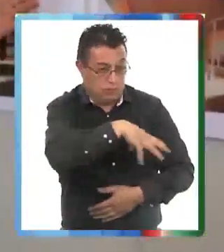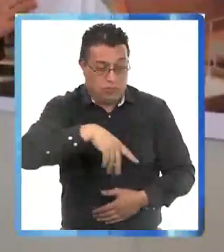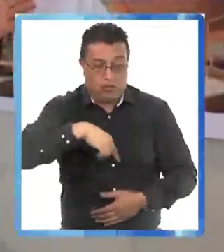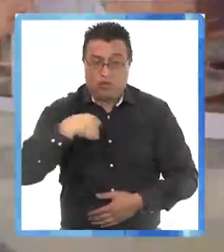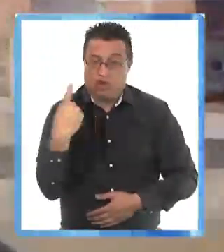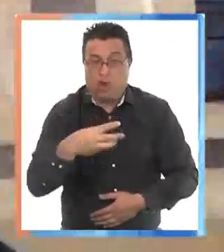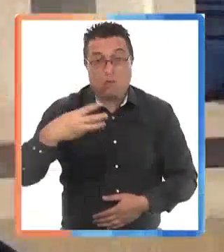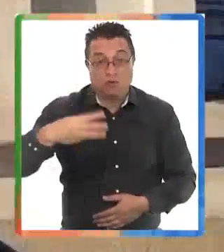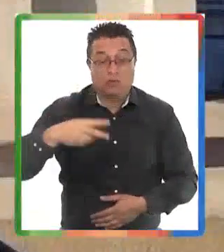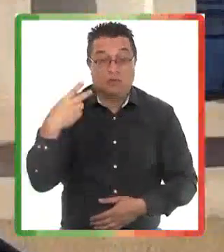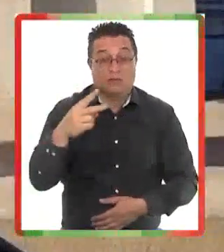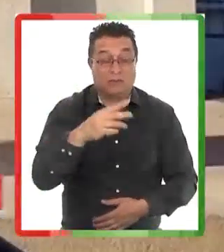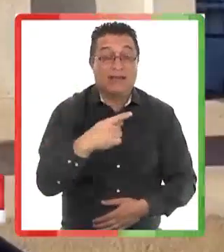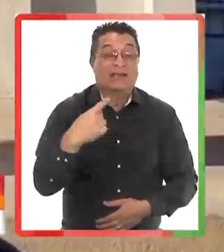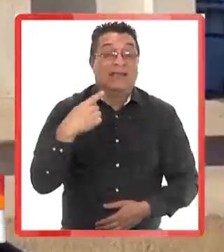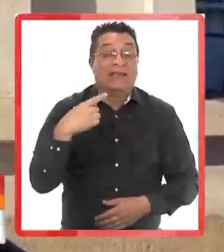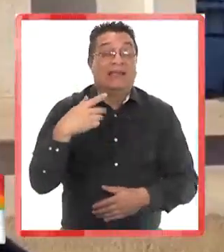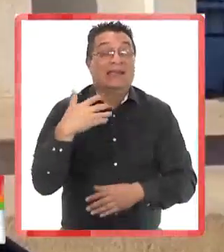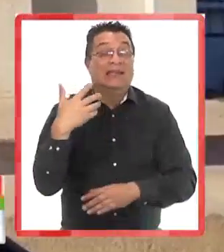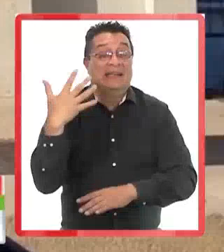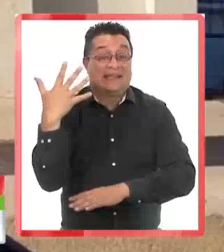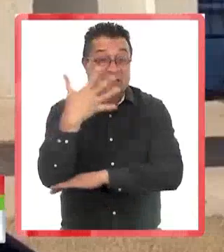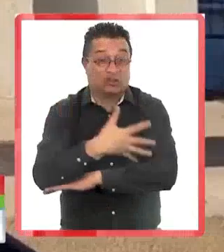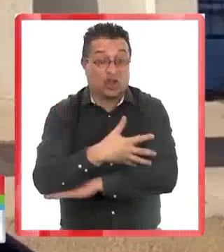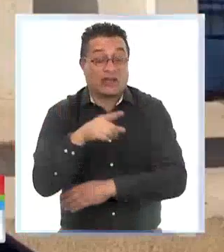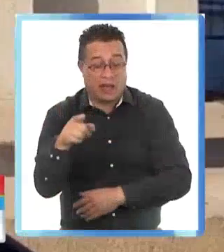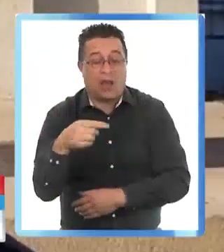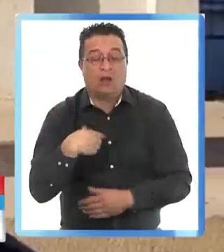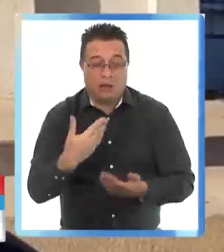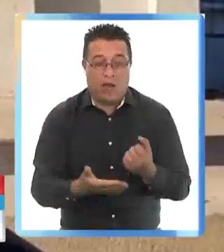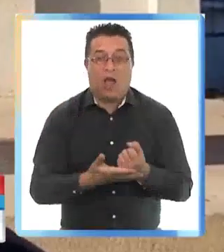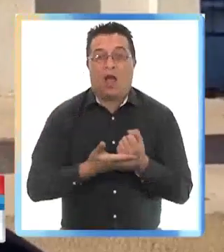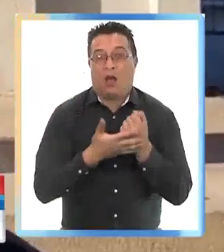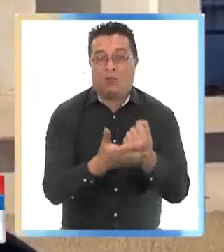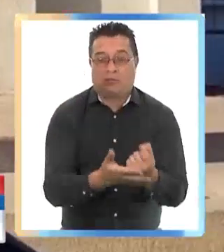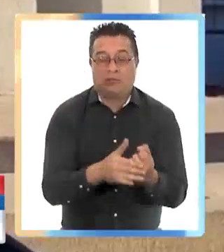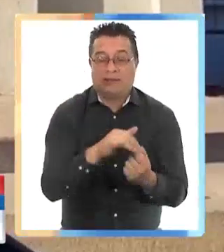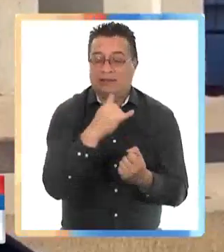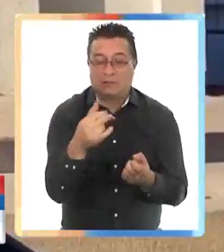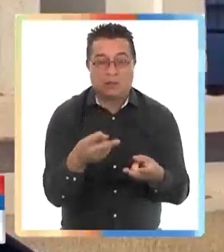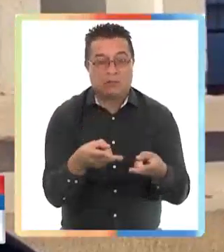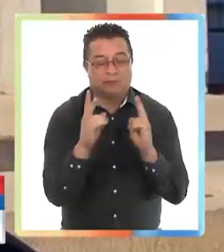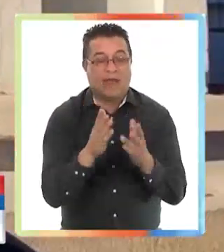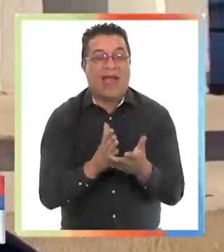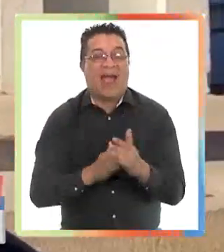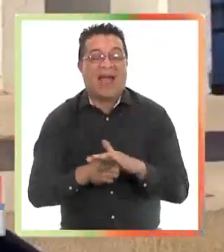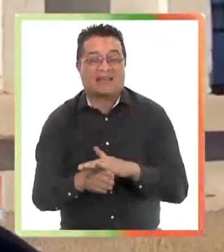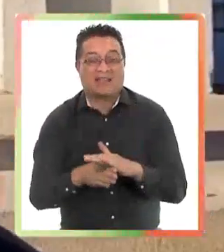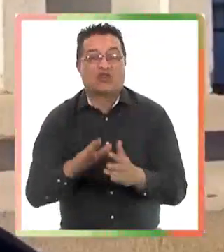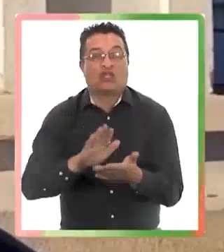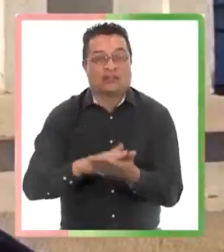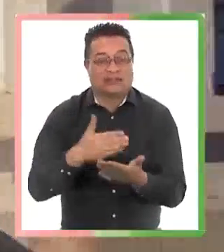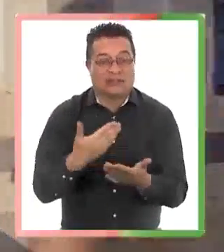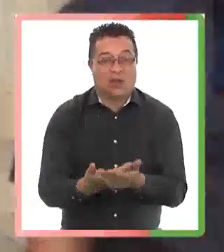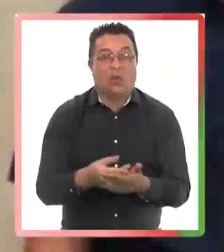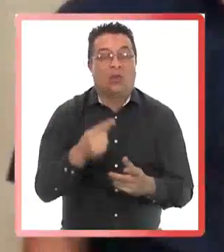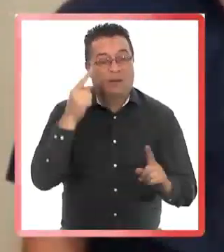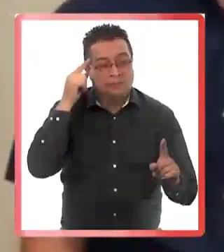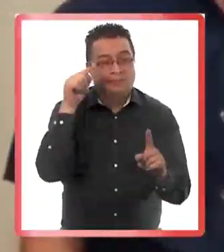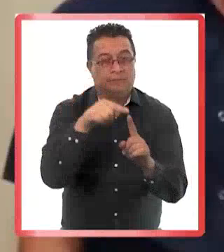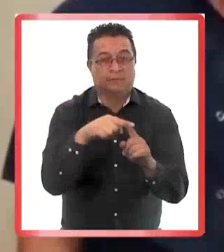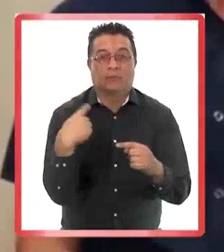somos capaces, por supuesto, todas las municipalidades, y en este caso desde Quillota, hacer un aporte a ir mejorando siempre el acceso y los servicios en